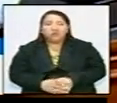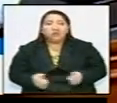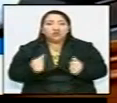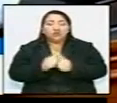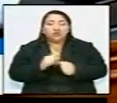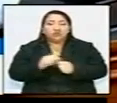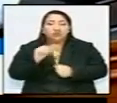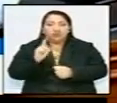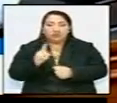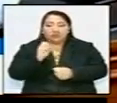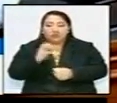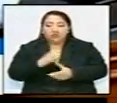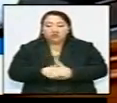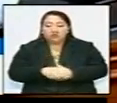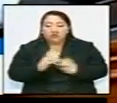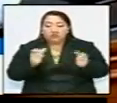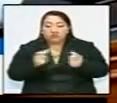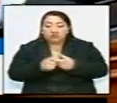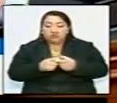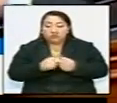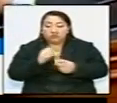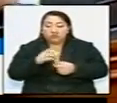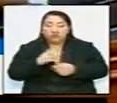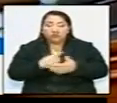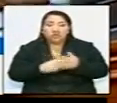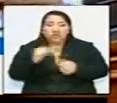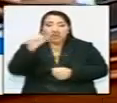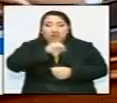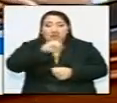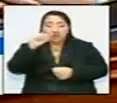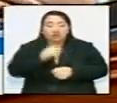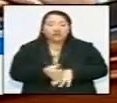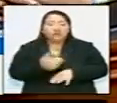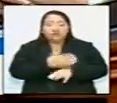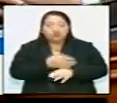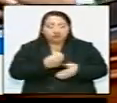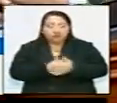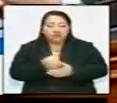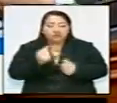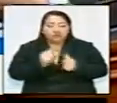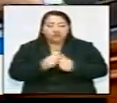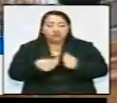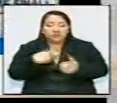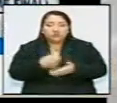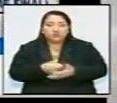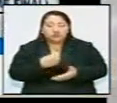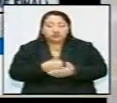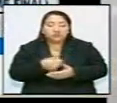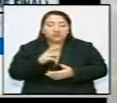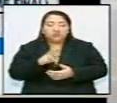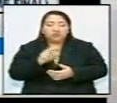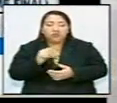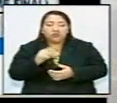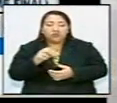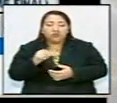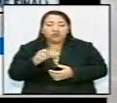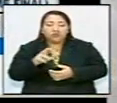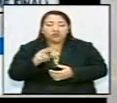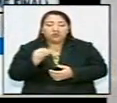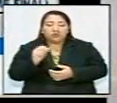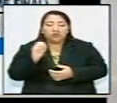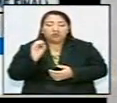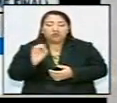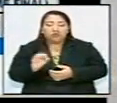imputación 1, la Comisión determinó que la camioneta fue adquirida mediante crédito vehicular y la misma